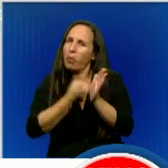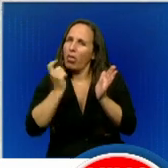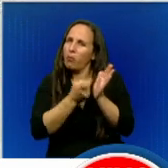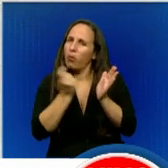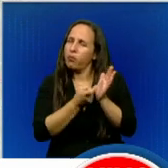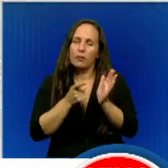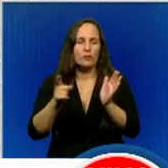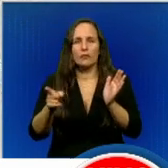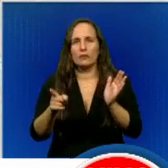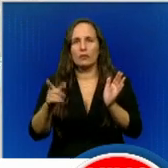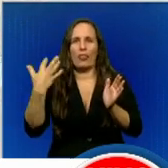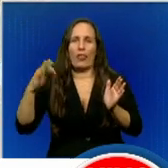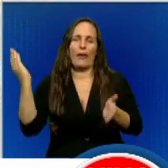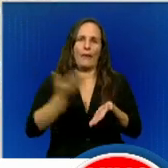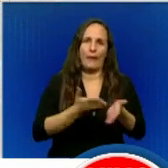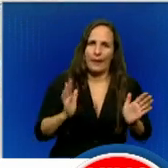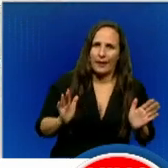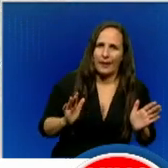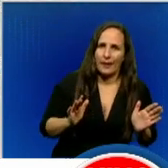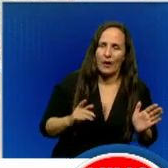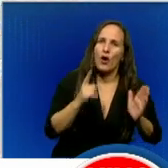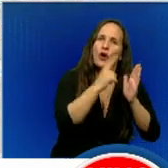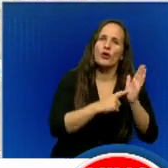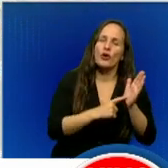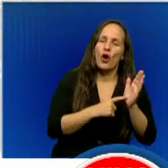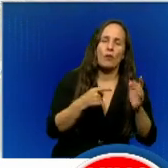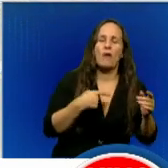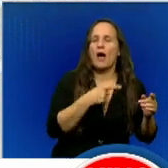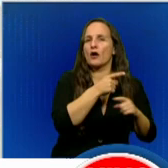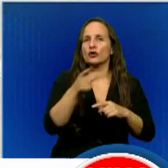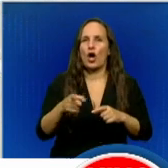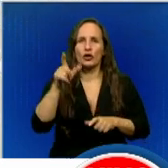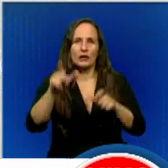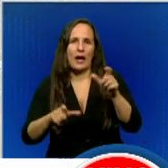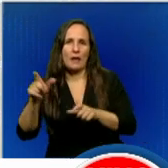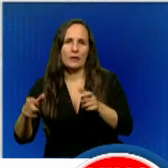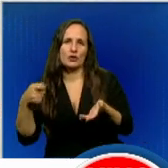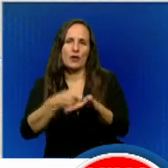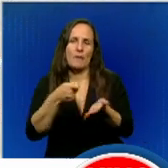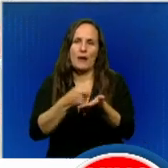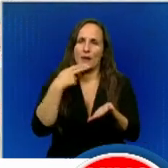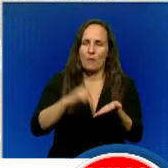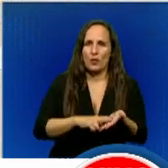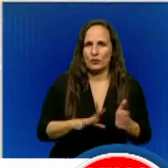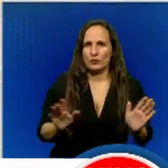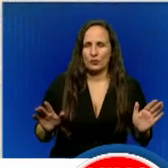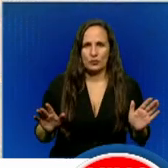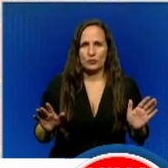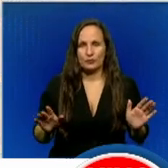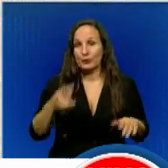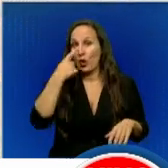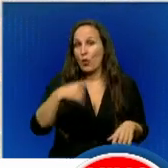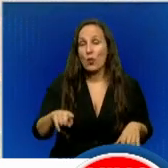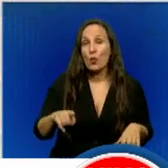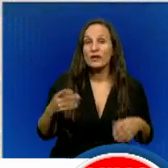normas que se aplican en contra de los contribuyentes por último que más